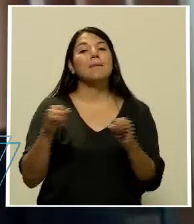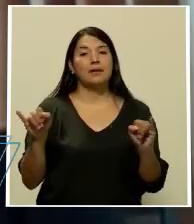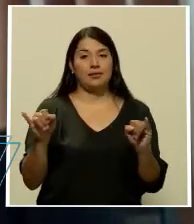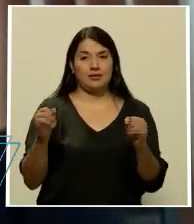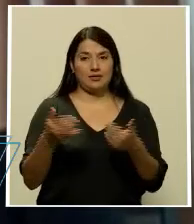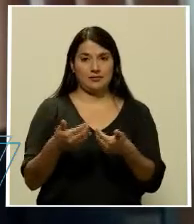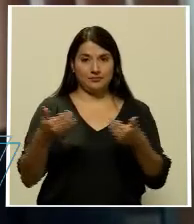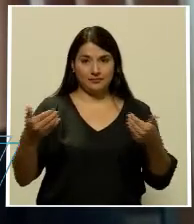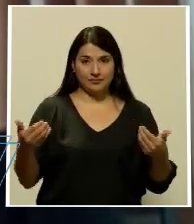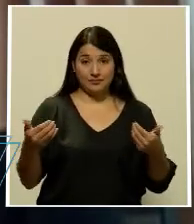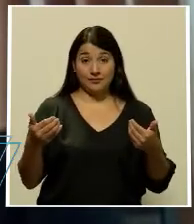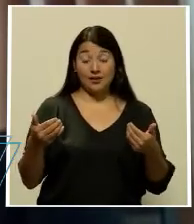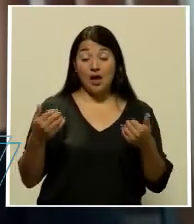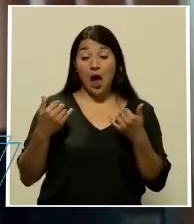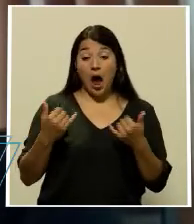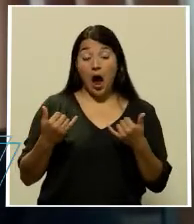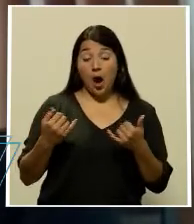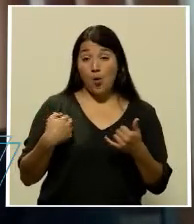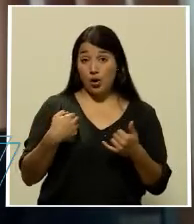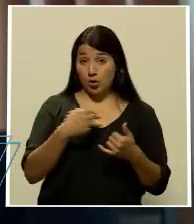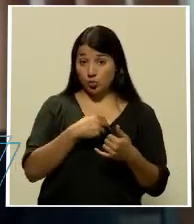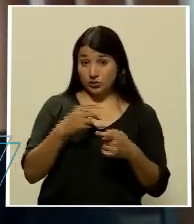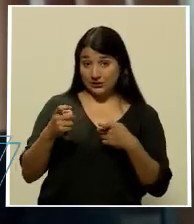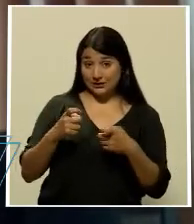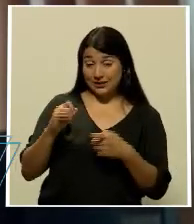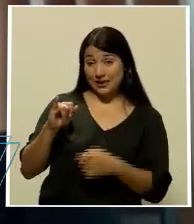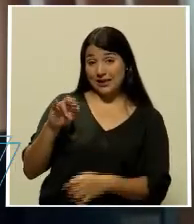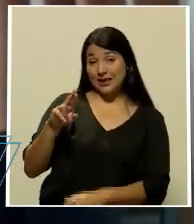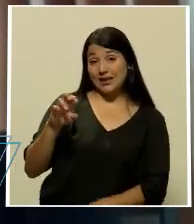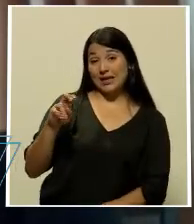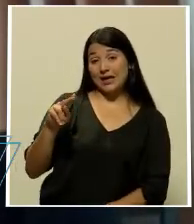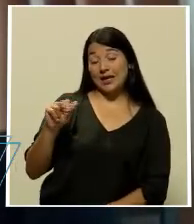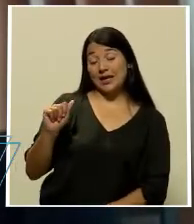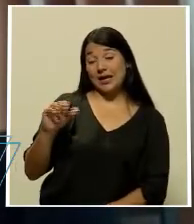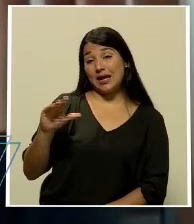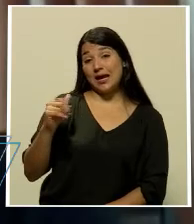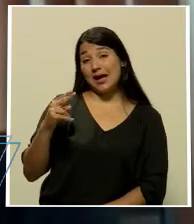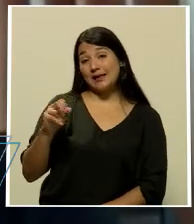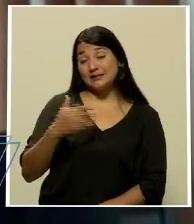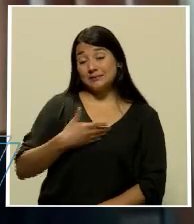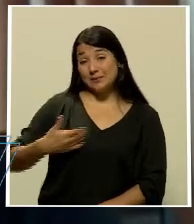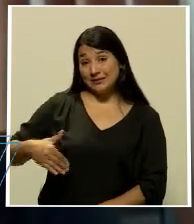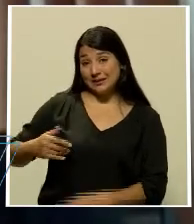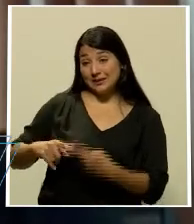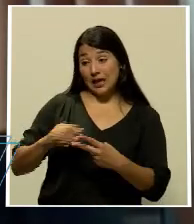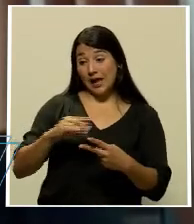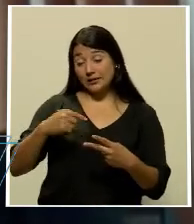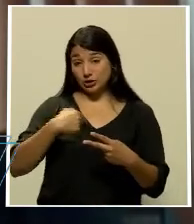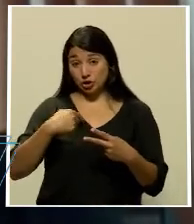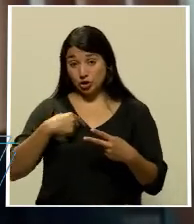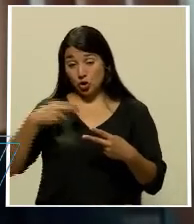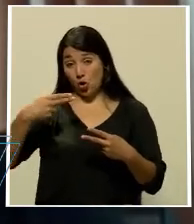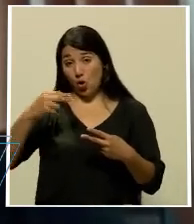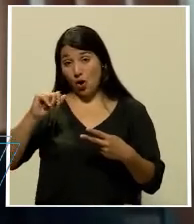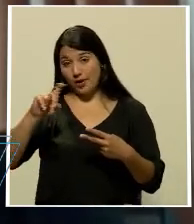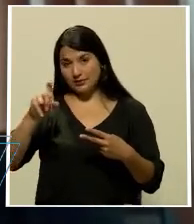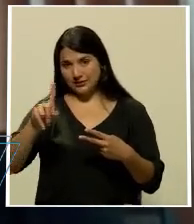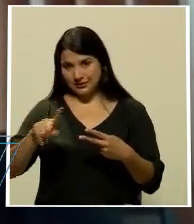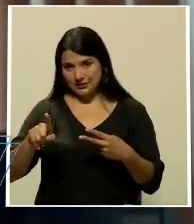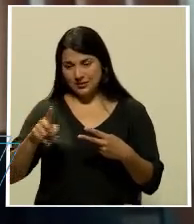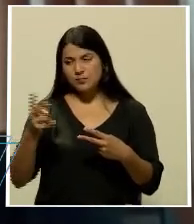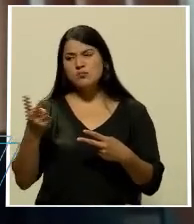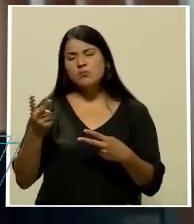que actualmente estamos ejerciendo, tanto doña Irene Cañas como presidenta ejecutiva y mi persona en la gerencia general, somos del firme y